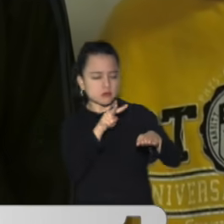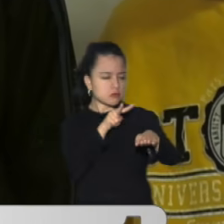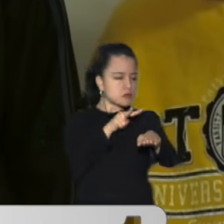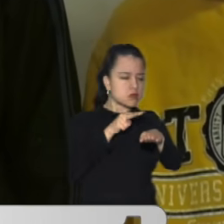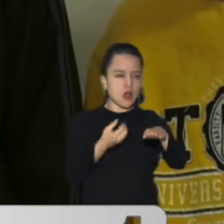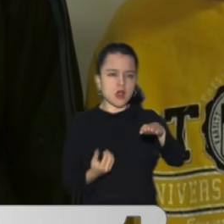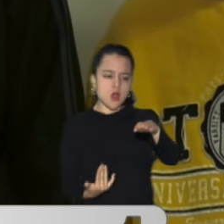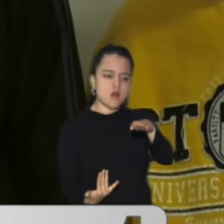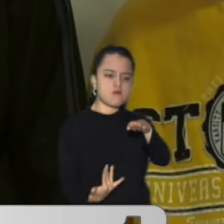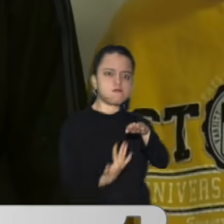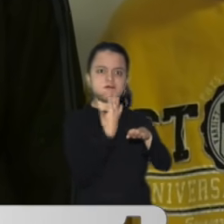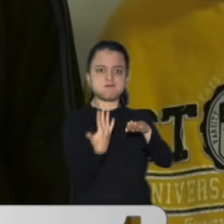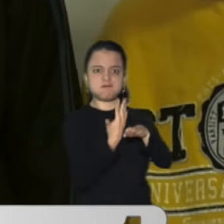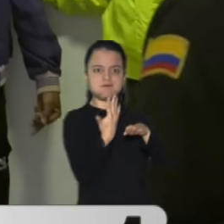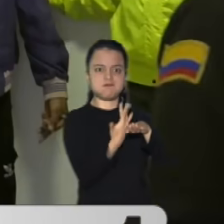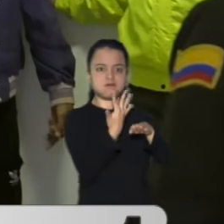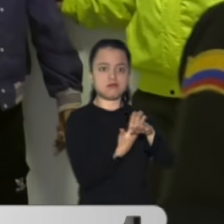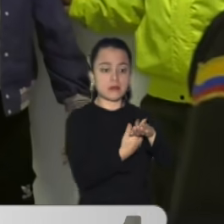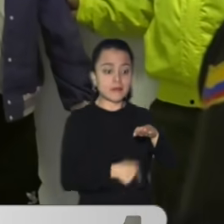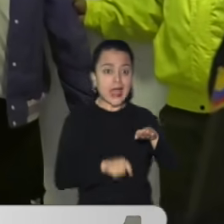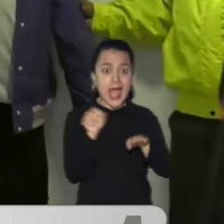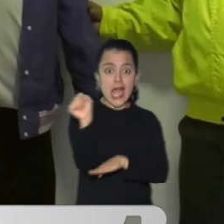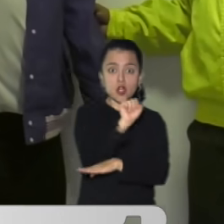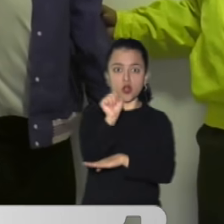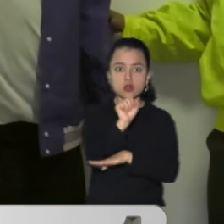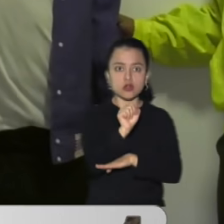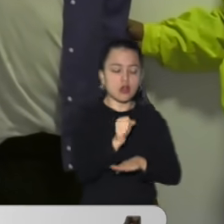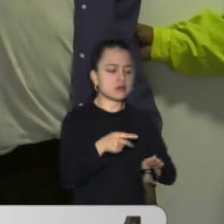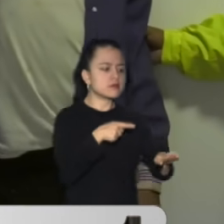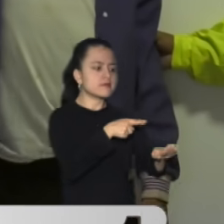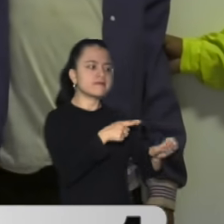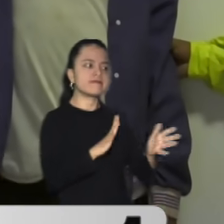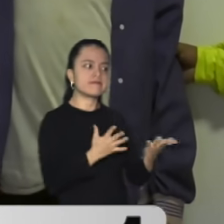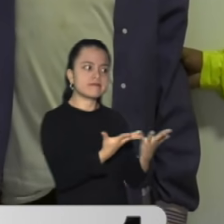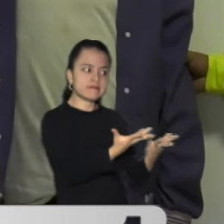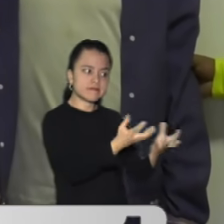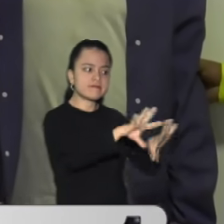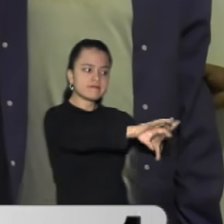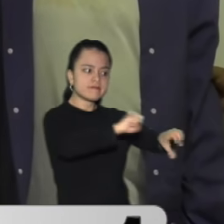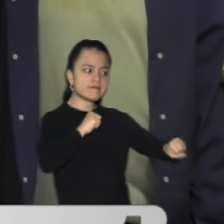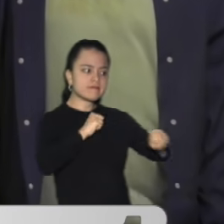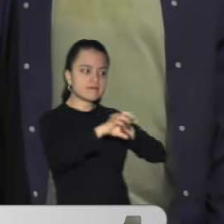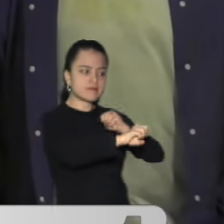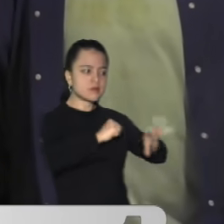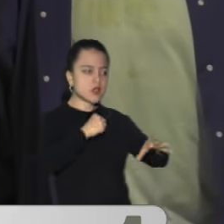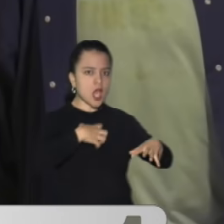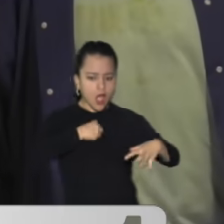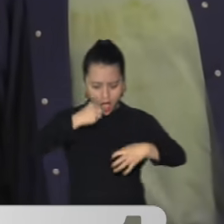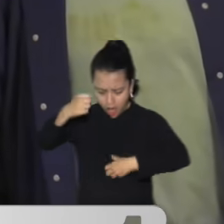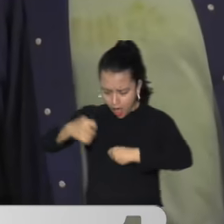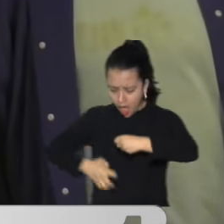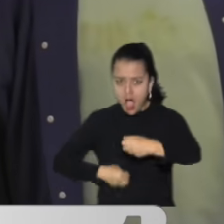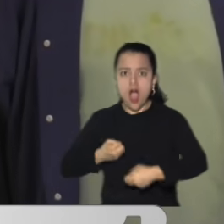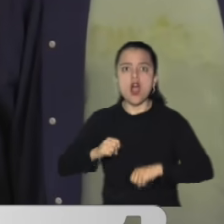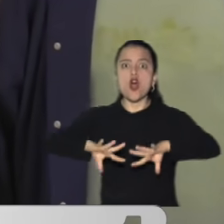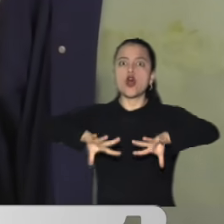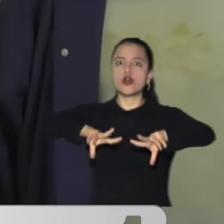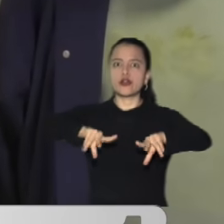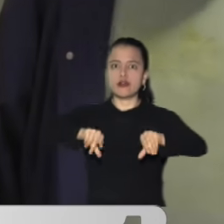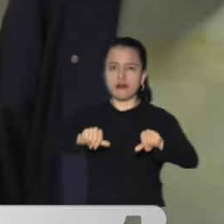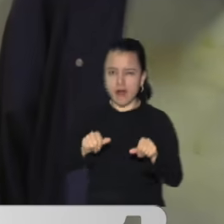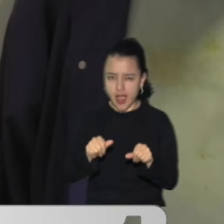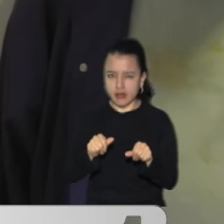generaron zozobra con el conductor. Le robaron los elementos de propiedad y los documentos de identificación y posteriormente, en un